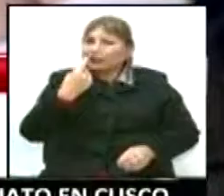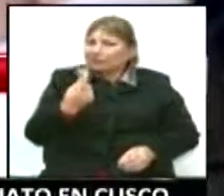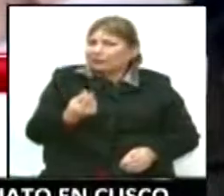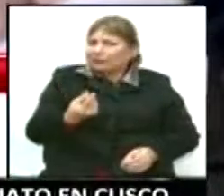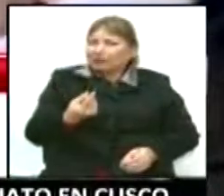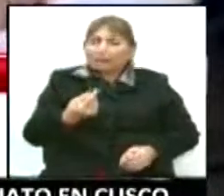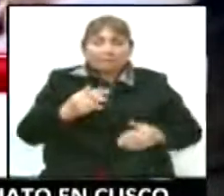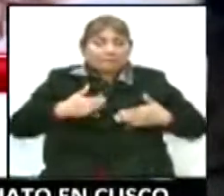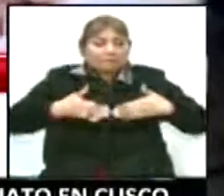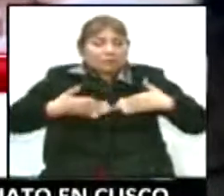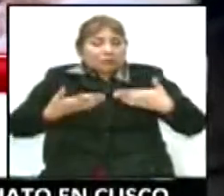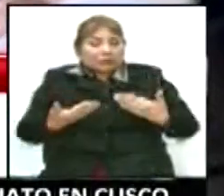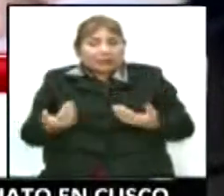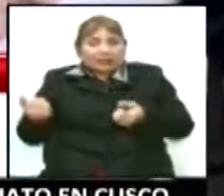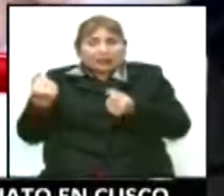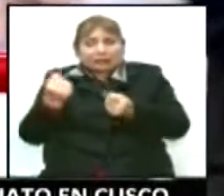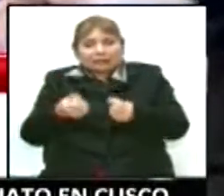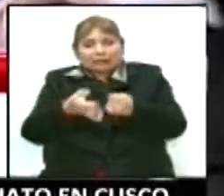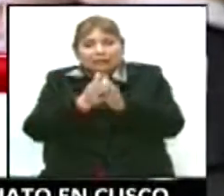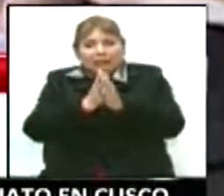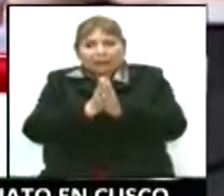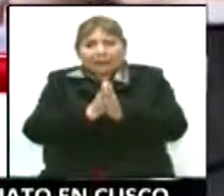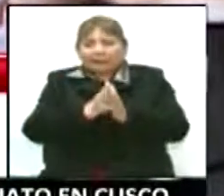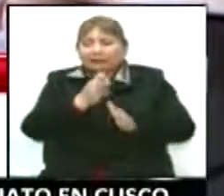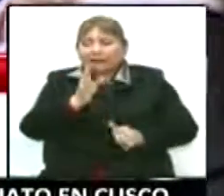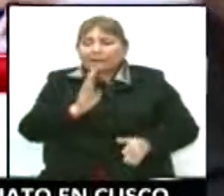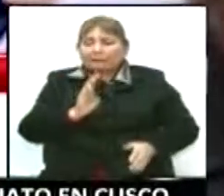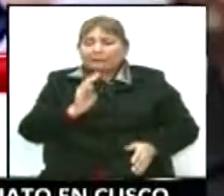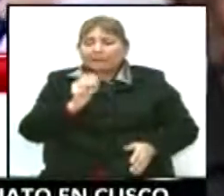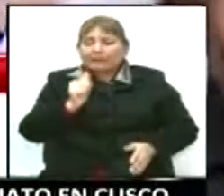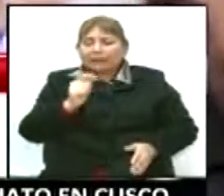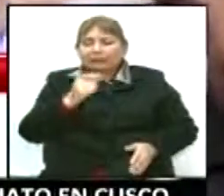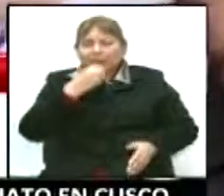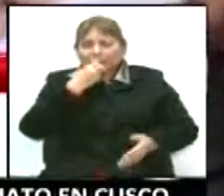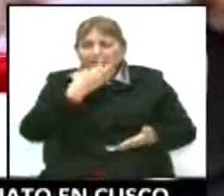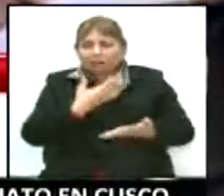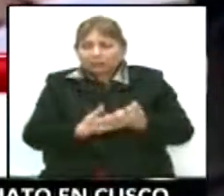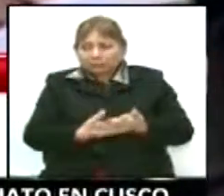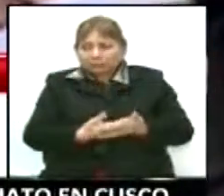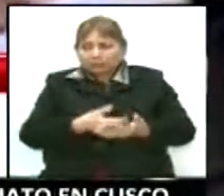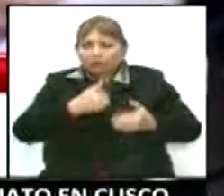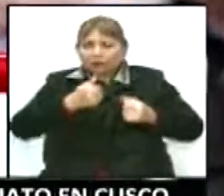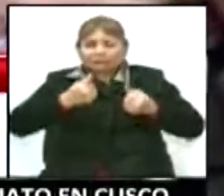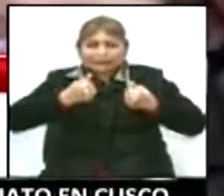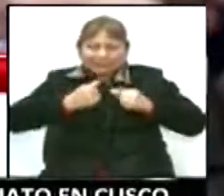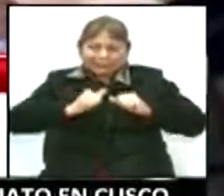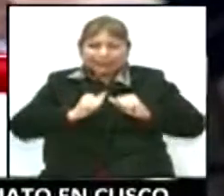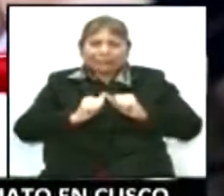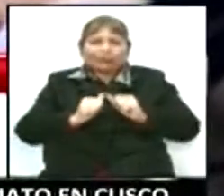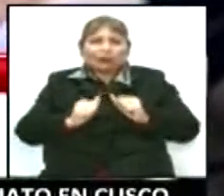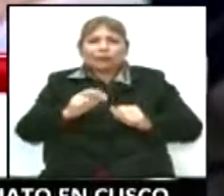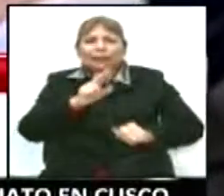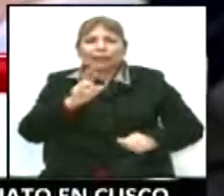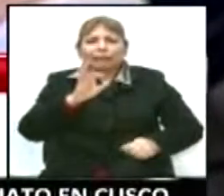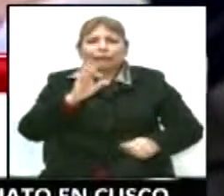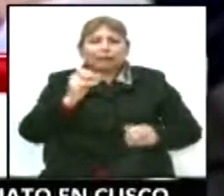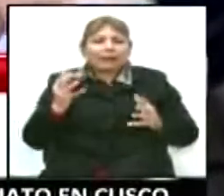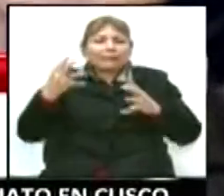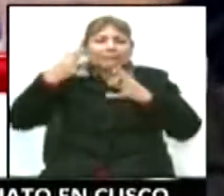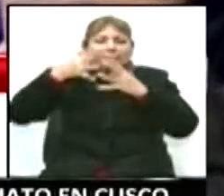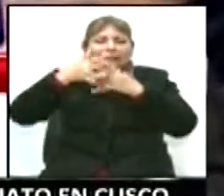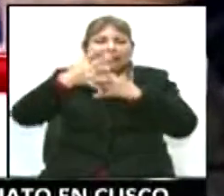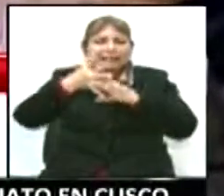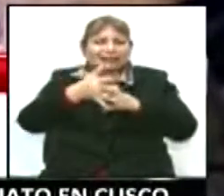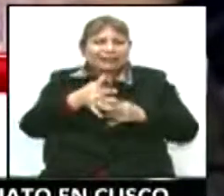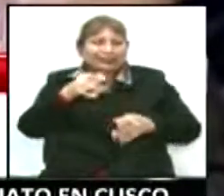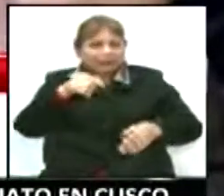que podría acceder a la solicitud de la congresista Barta y me parece muy bien, porque se trata de una reforma trascendente para el